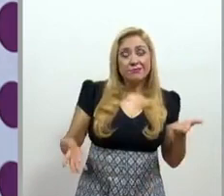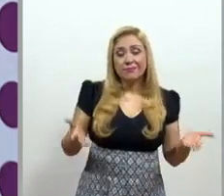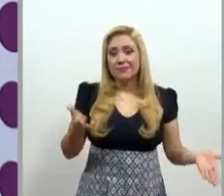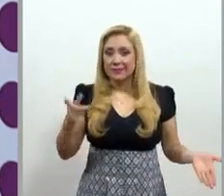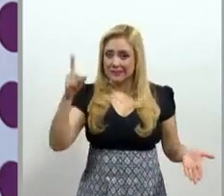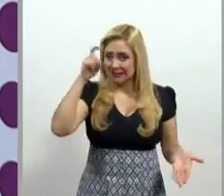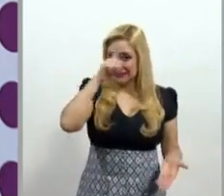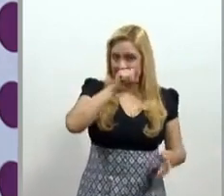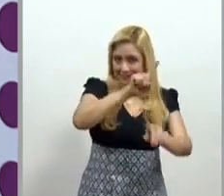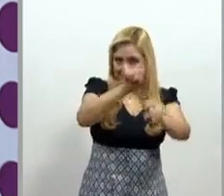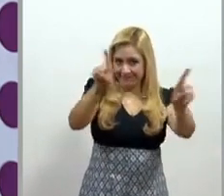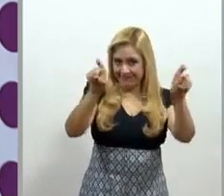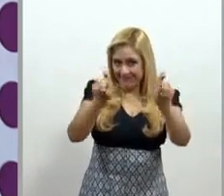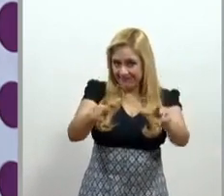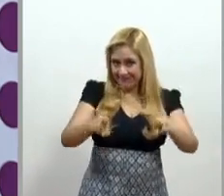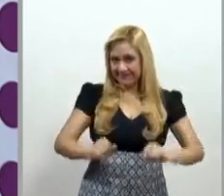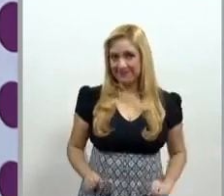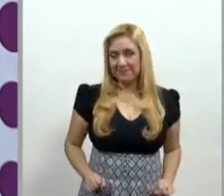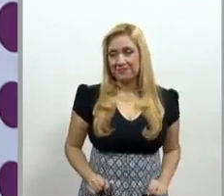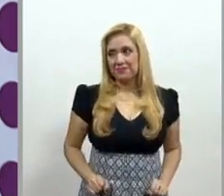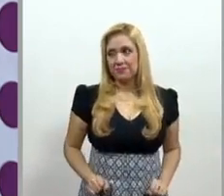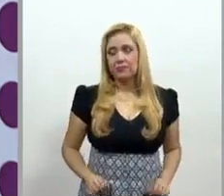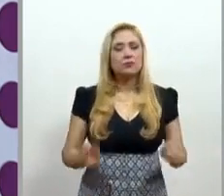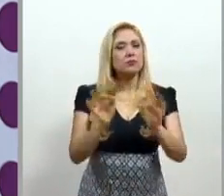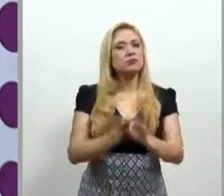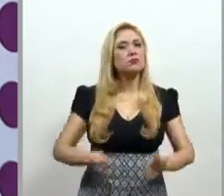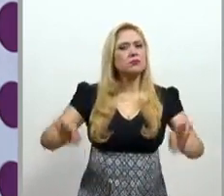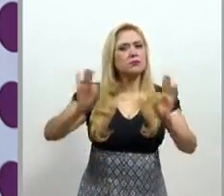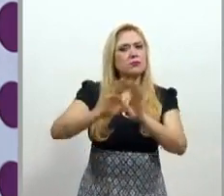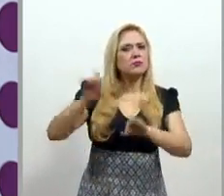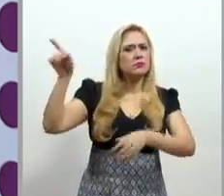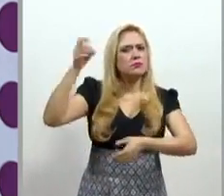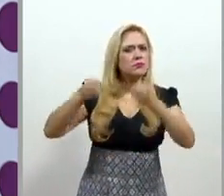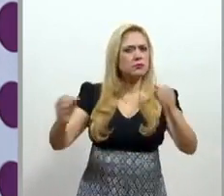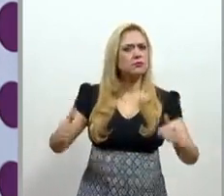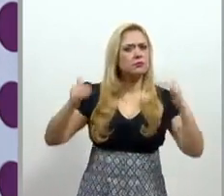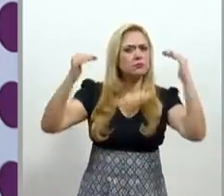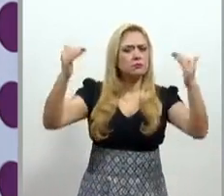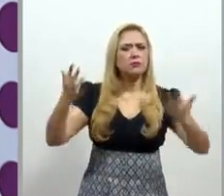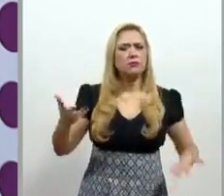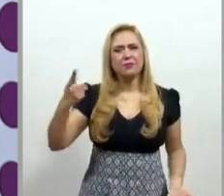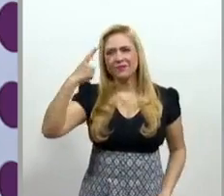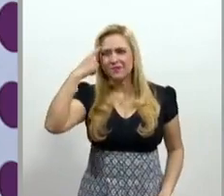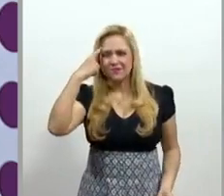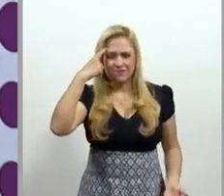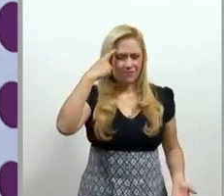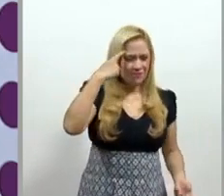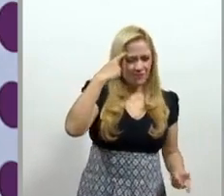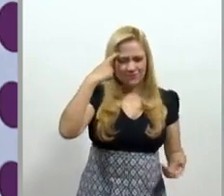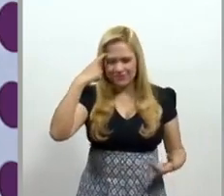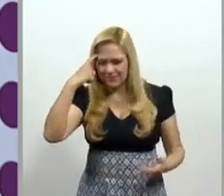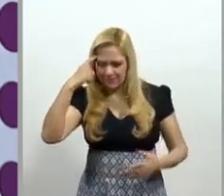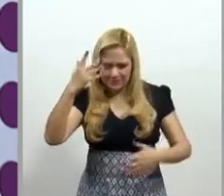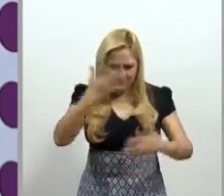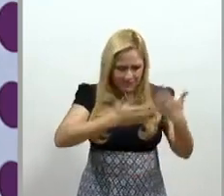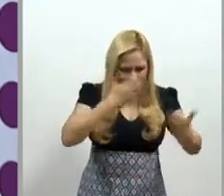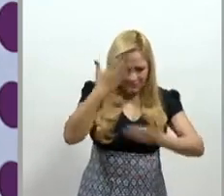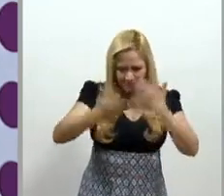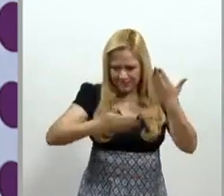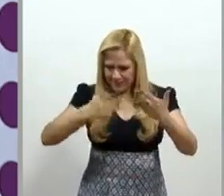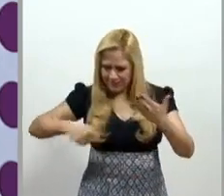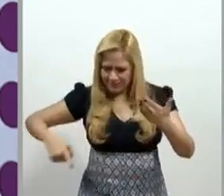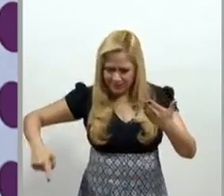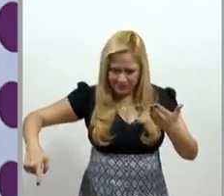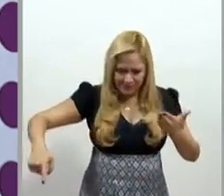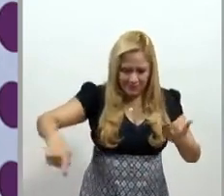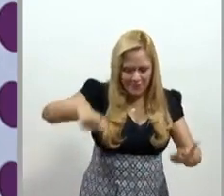Entonces, por ejemplo, un ejercicio muy importante que hizo la Corte fue encontrar este justo medio en los llamados servicios ambientales,